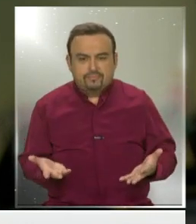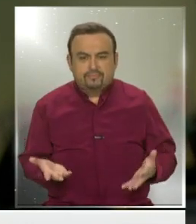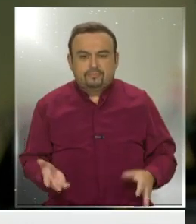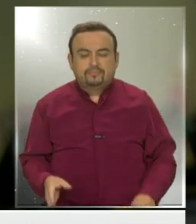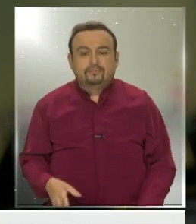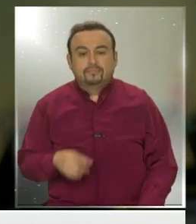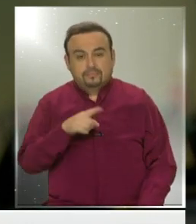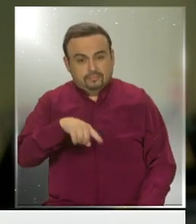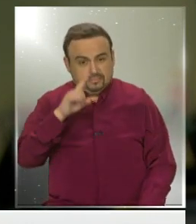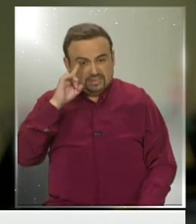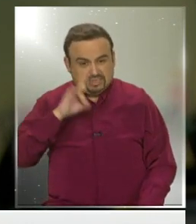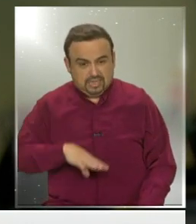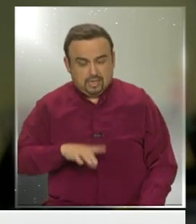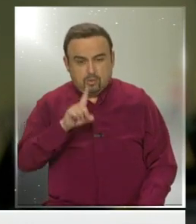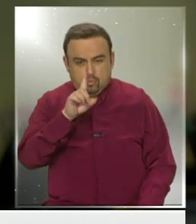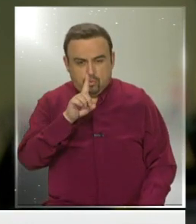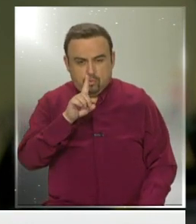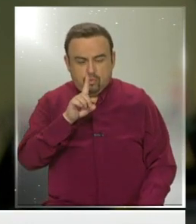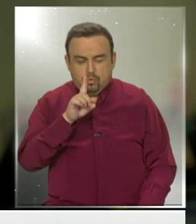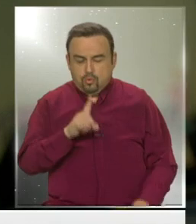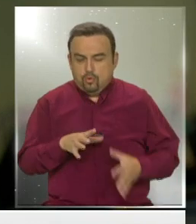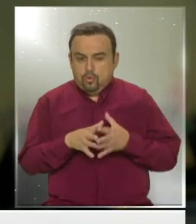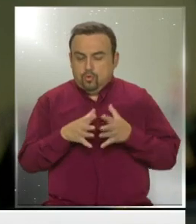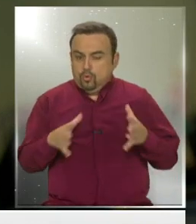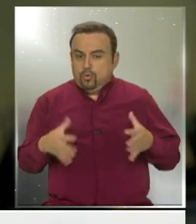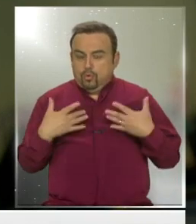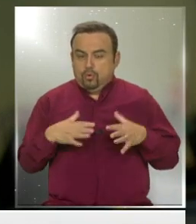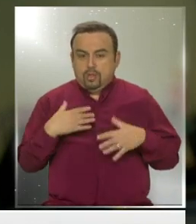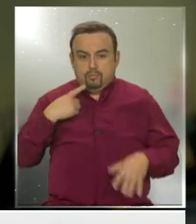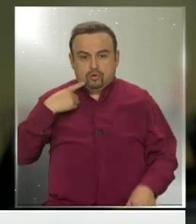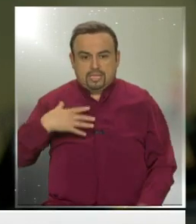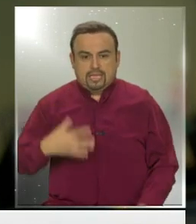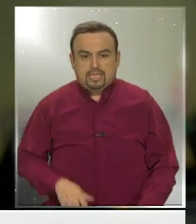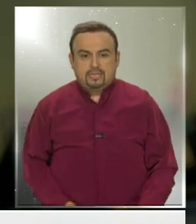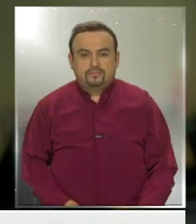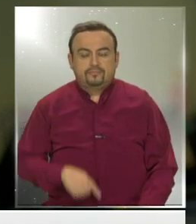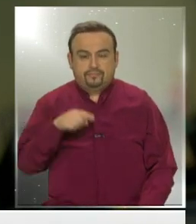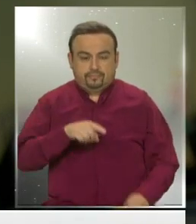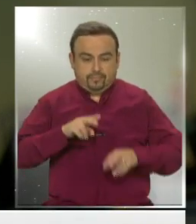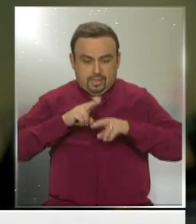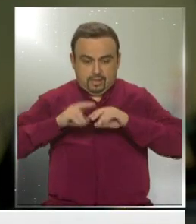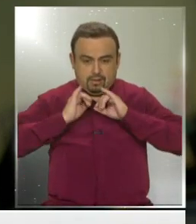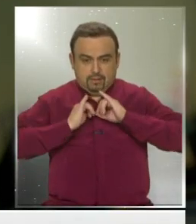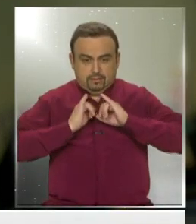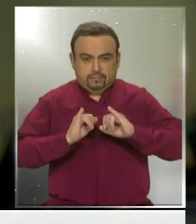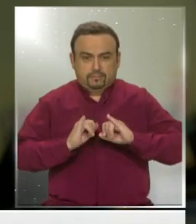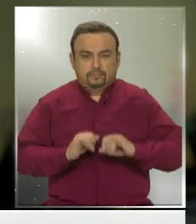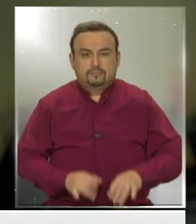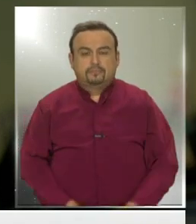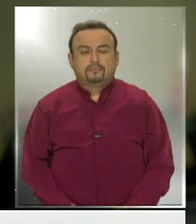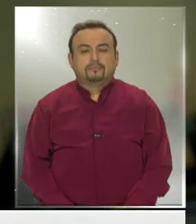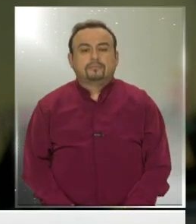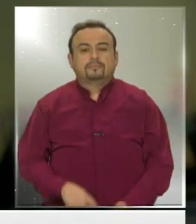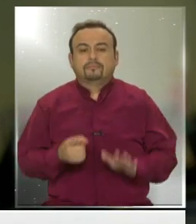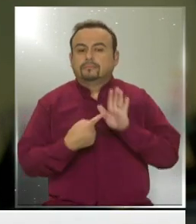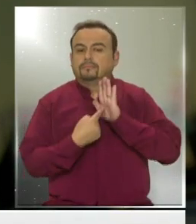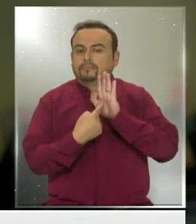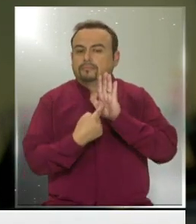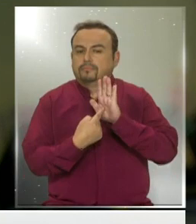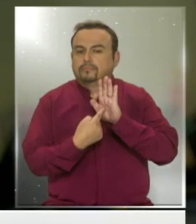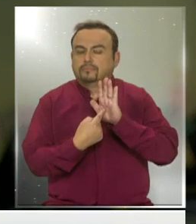y saben que hay un caso que es tremendamente relevante en este informe epidemiológico aparecen